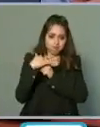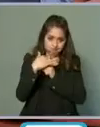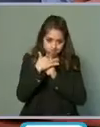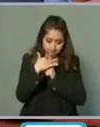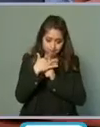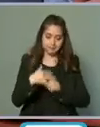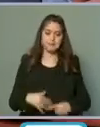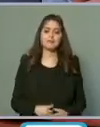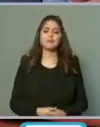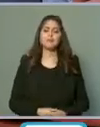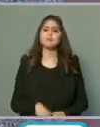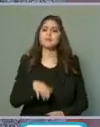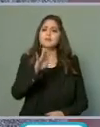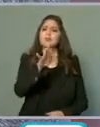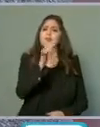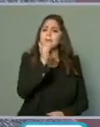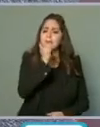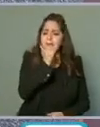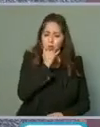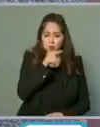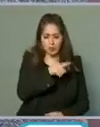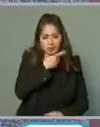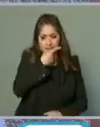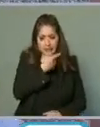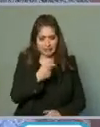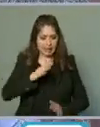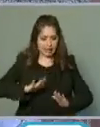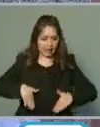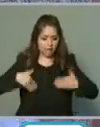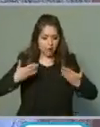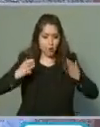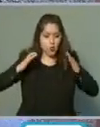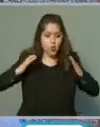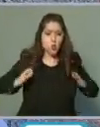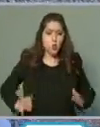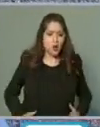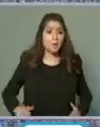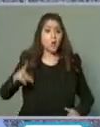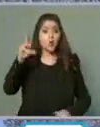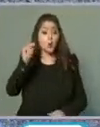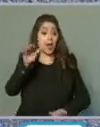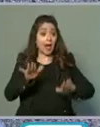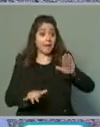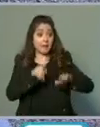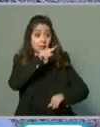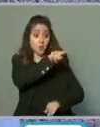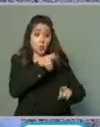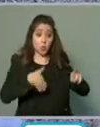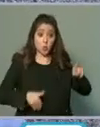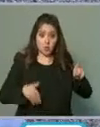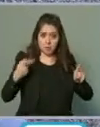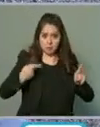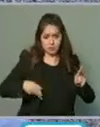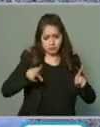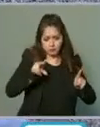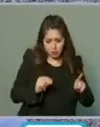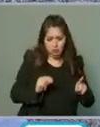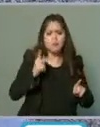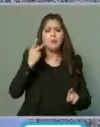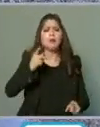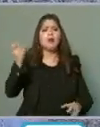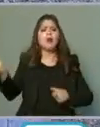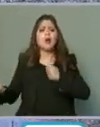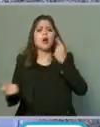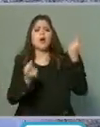fisiológica. Dejando al lado esta cuestión fisiológica, que obviamente no depende de la persona, hemos escuchado muchas veces la frase